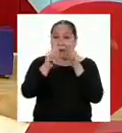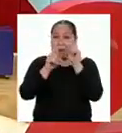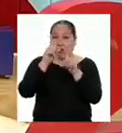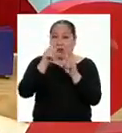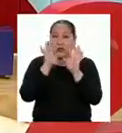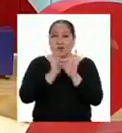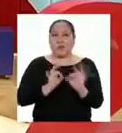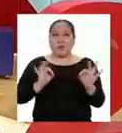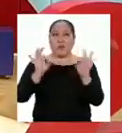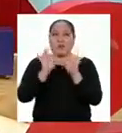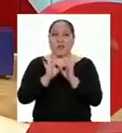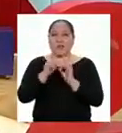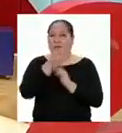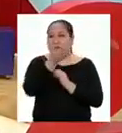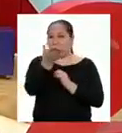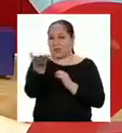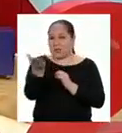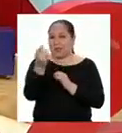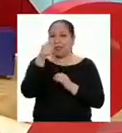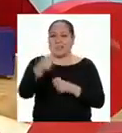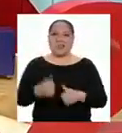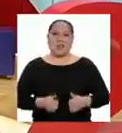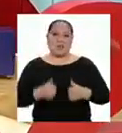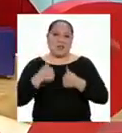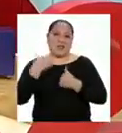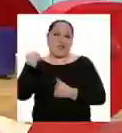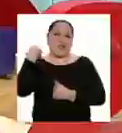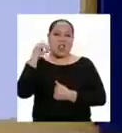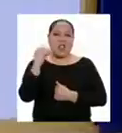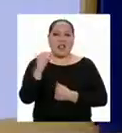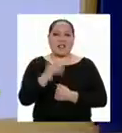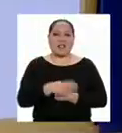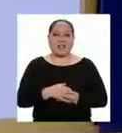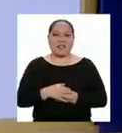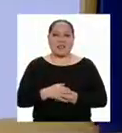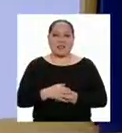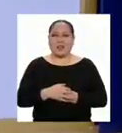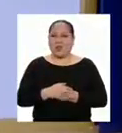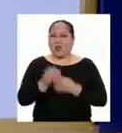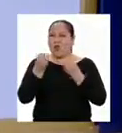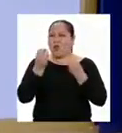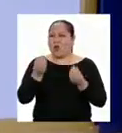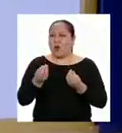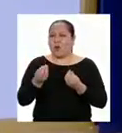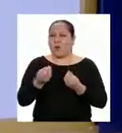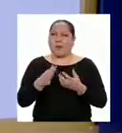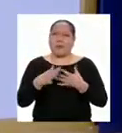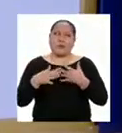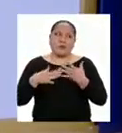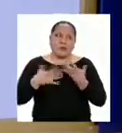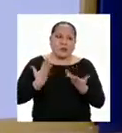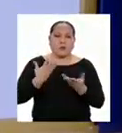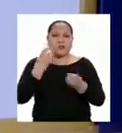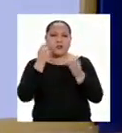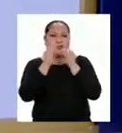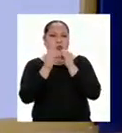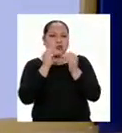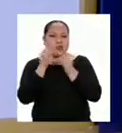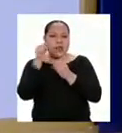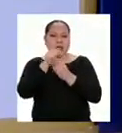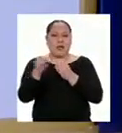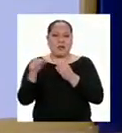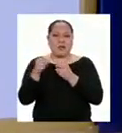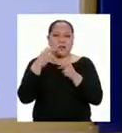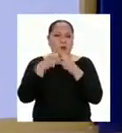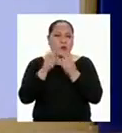importantes, sobre todo para ustedes que están viviendo la adolescencia. ¿Cómo podemos sobrellevar estas situaciones de rechazo como